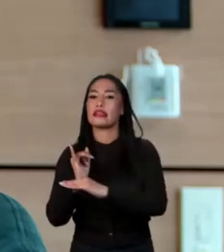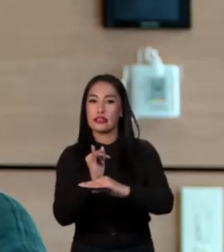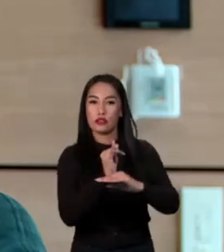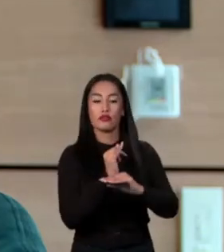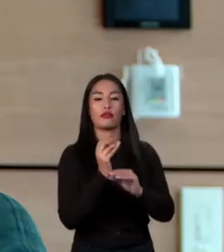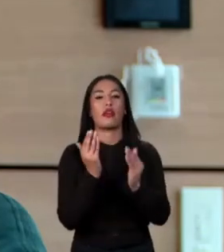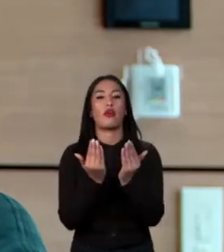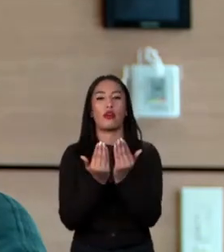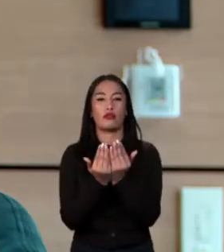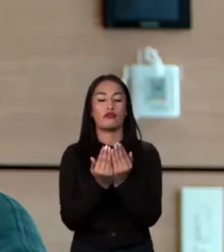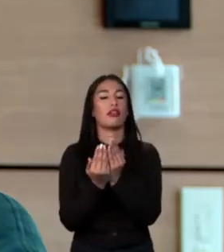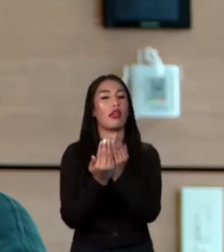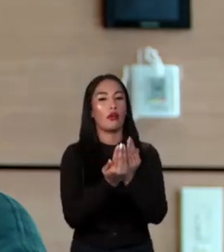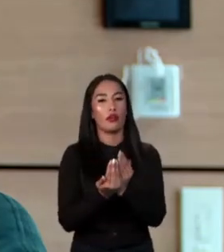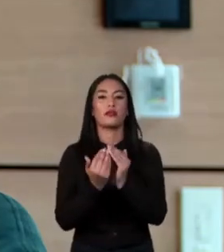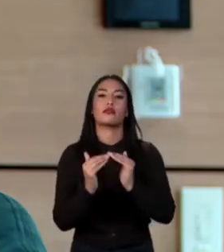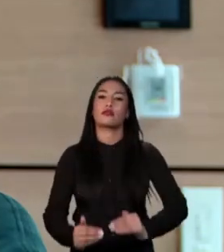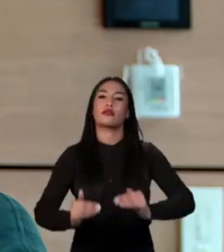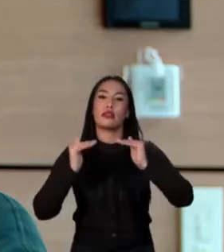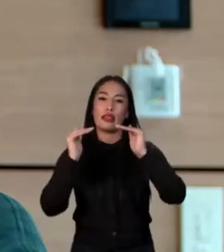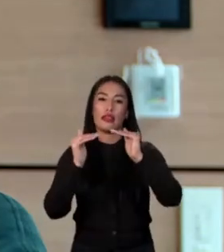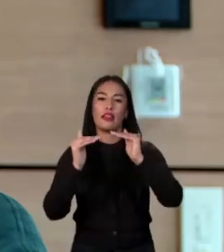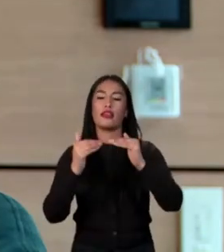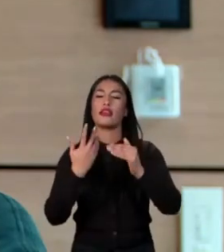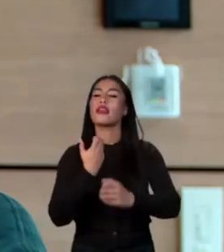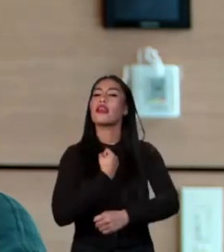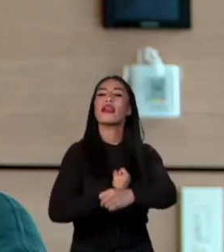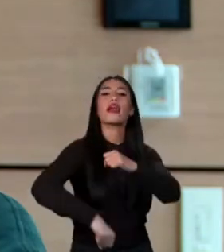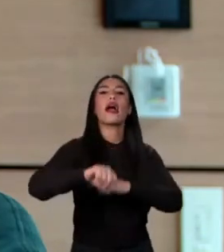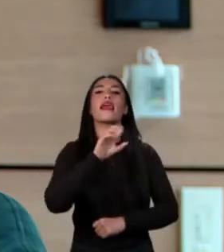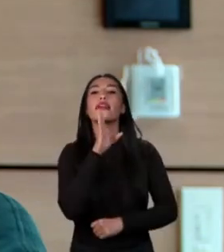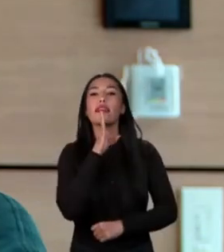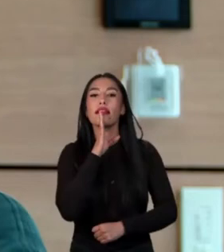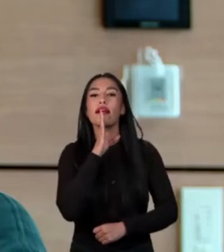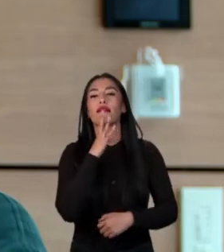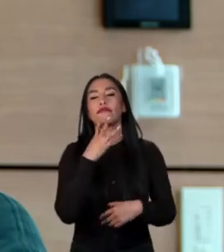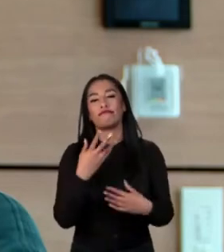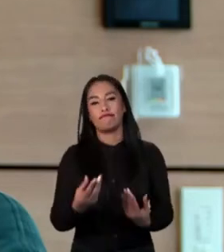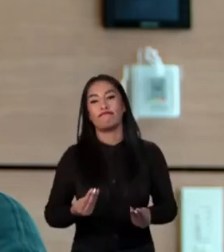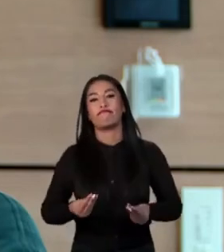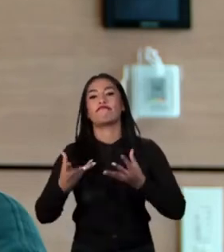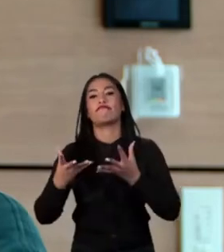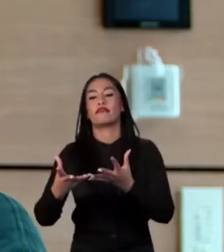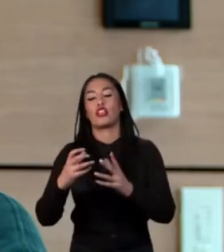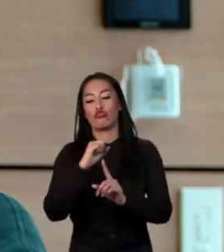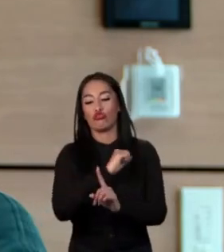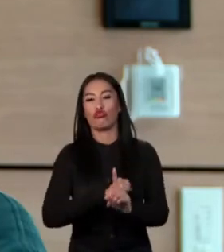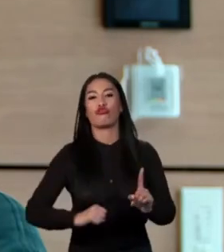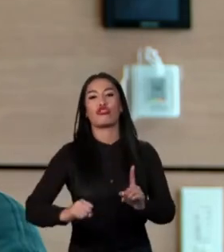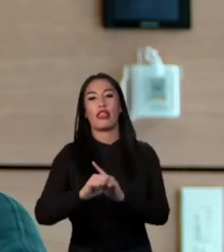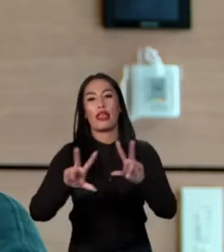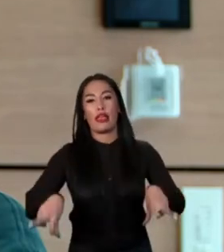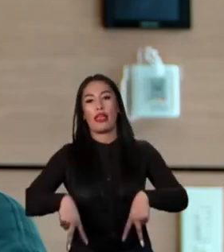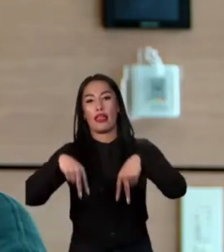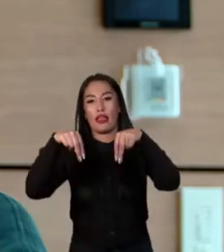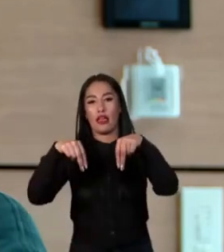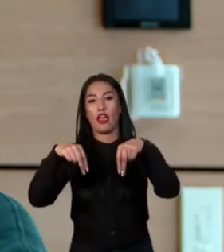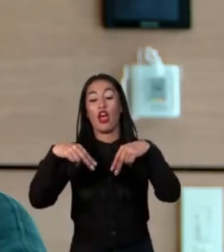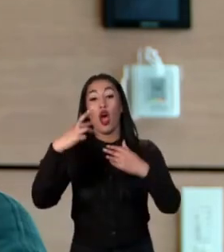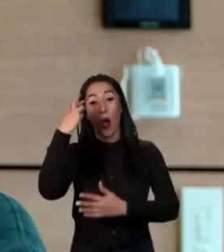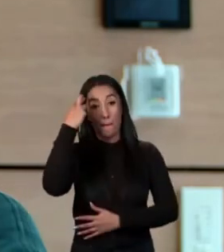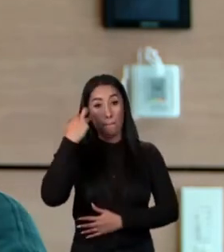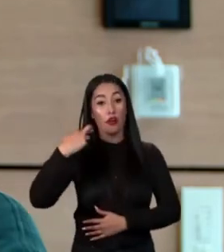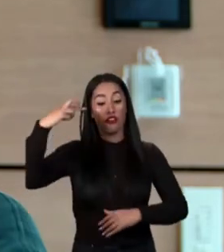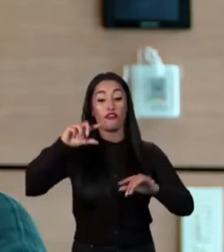y pues ahí el único que gana claramente pues es la sociedad porque vamos a dar profesionales de diferentes niveles